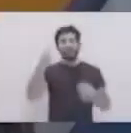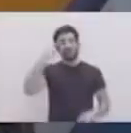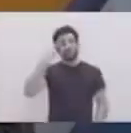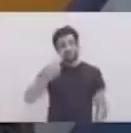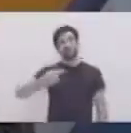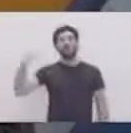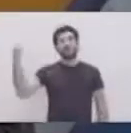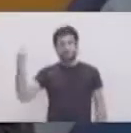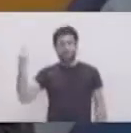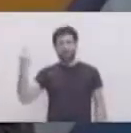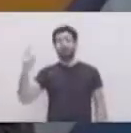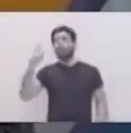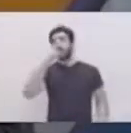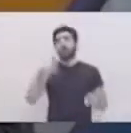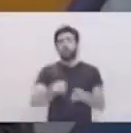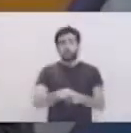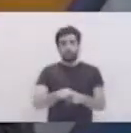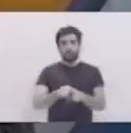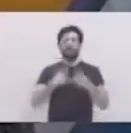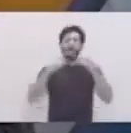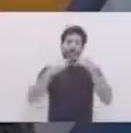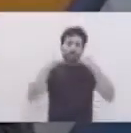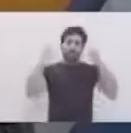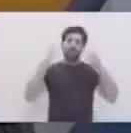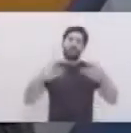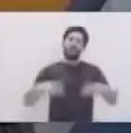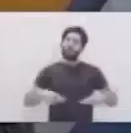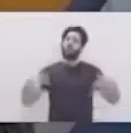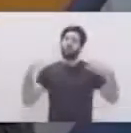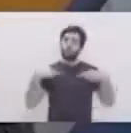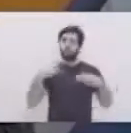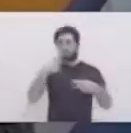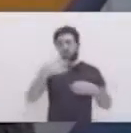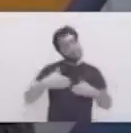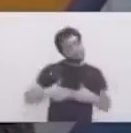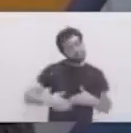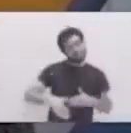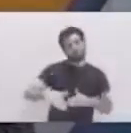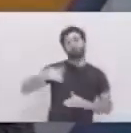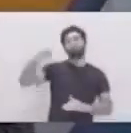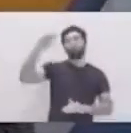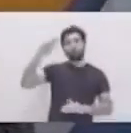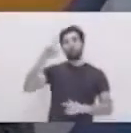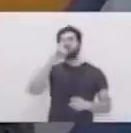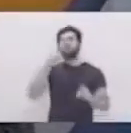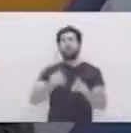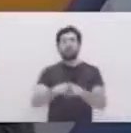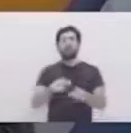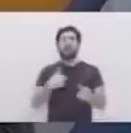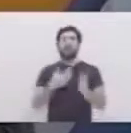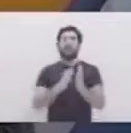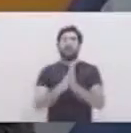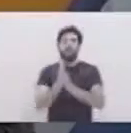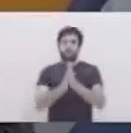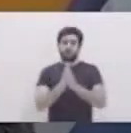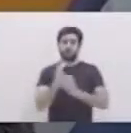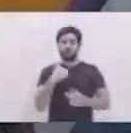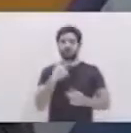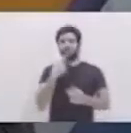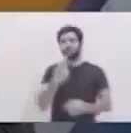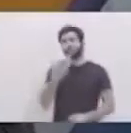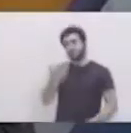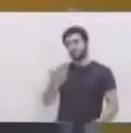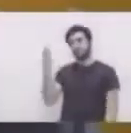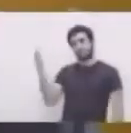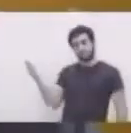tengan un muy muy feliz día y sobre todo una muy muy feliz vida. Aprovecho para dejarles